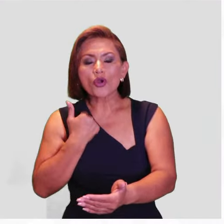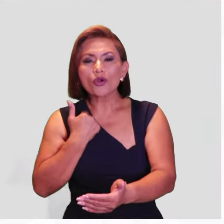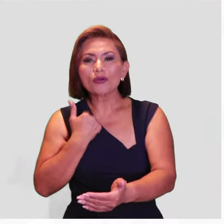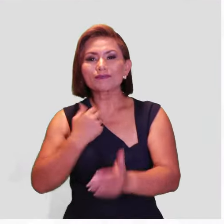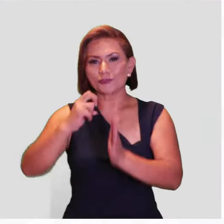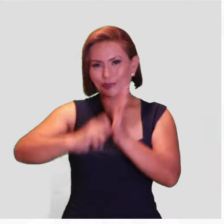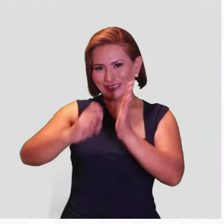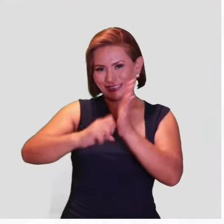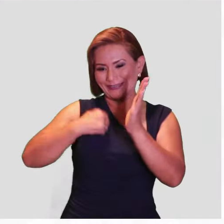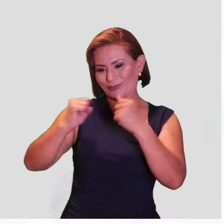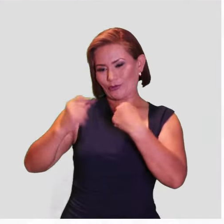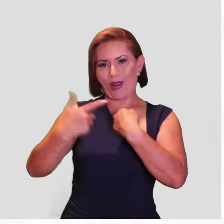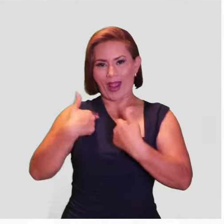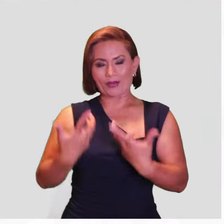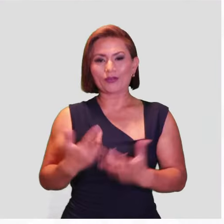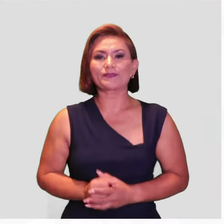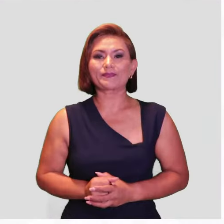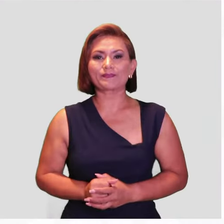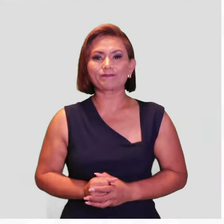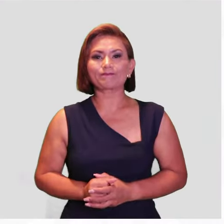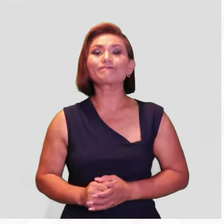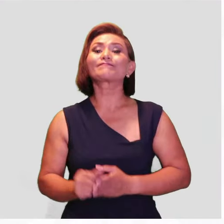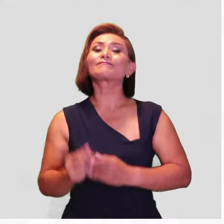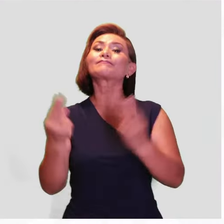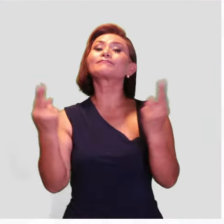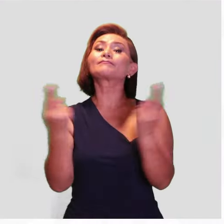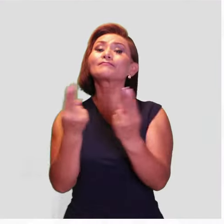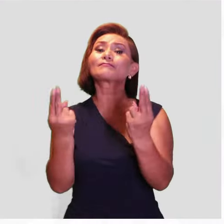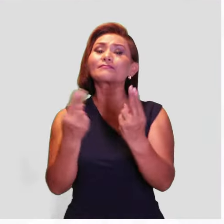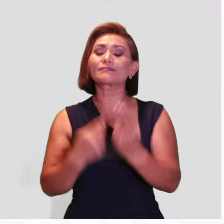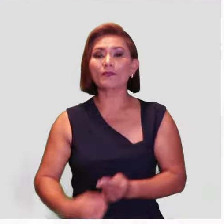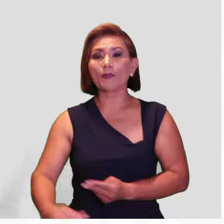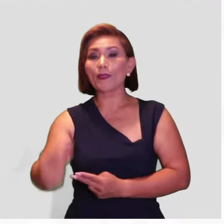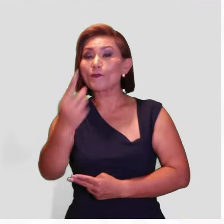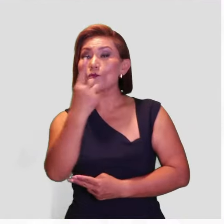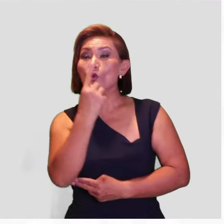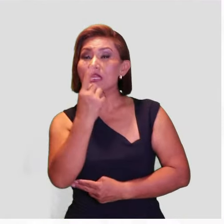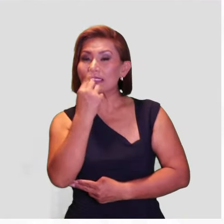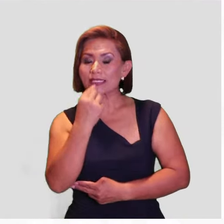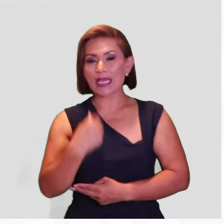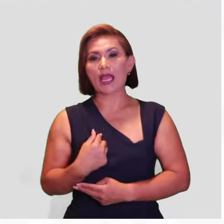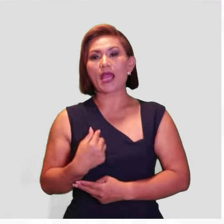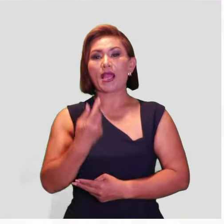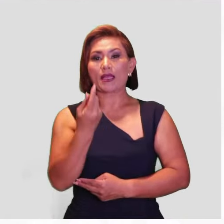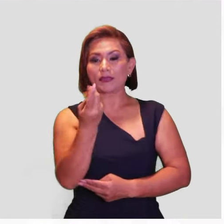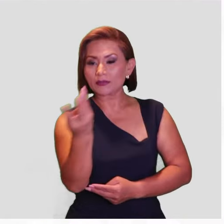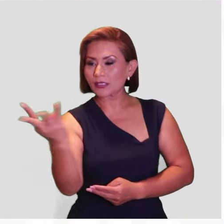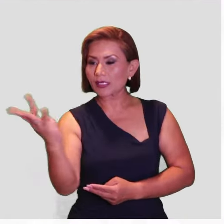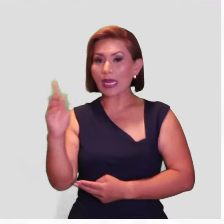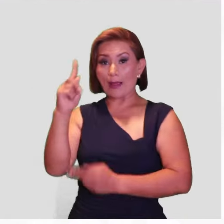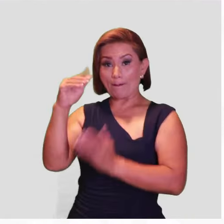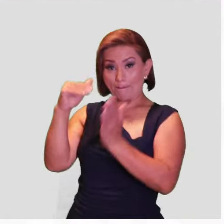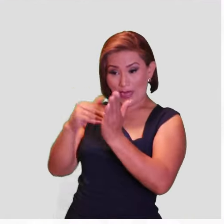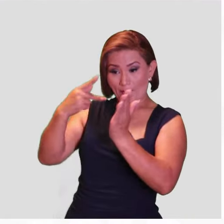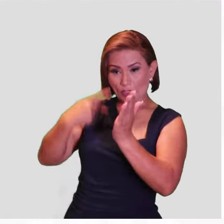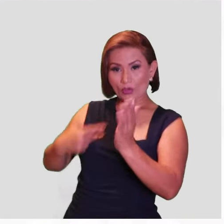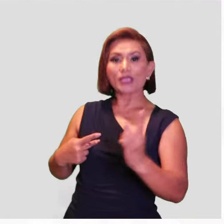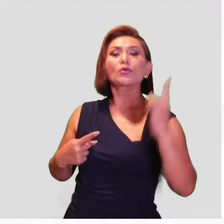de decirles que necesitamos un policía por cada 1,000 habitantes. Donde prácticamente tenemos que